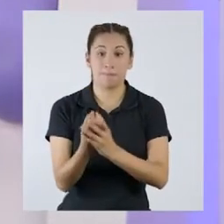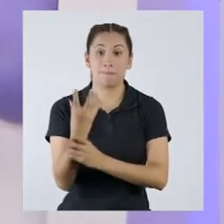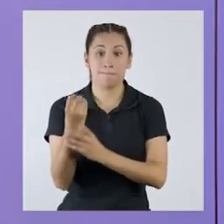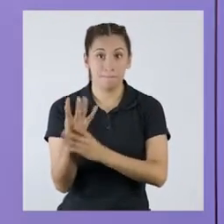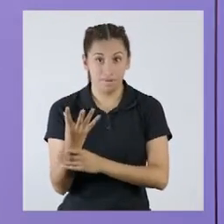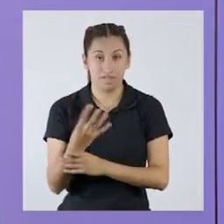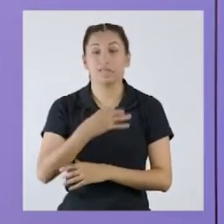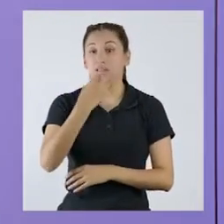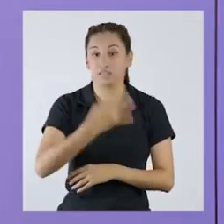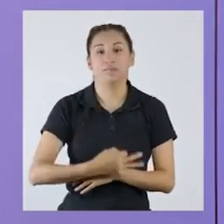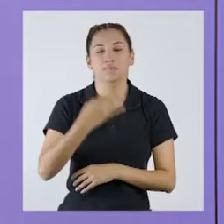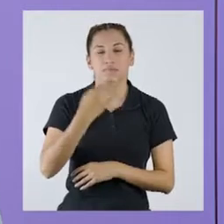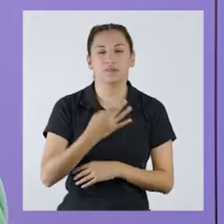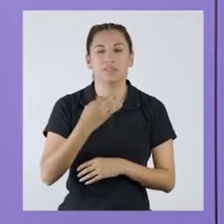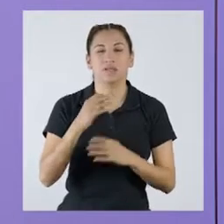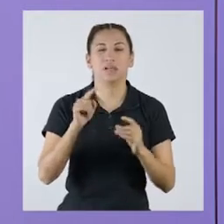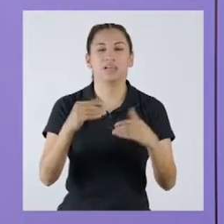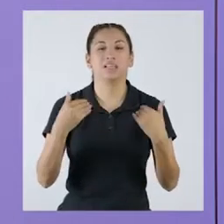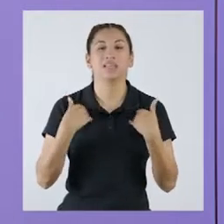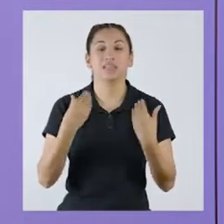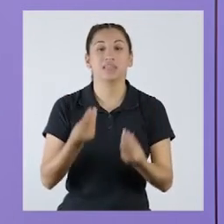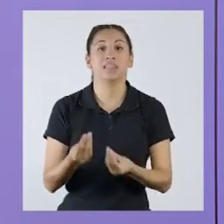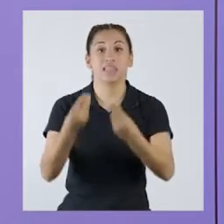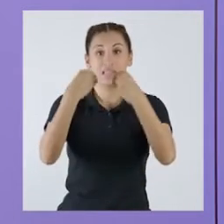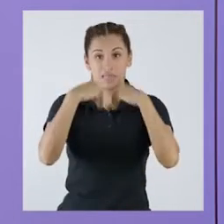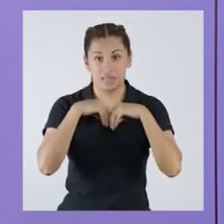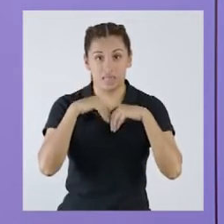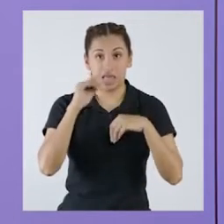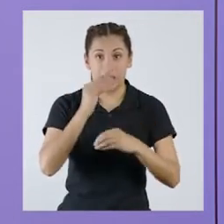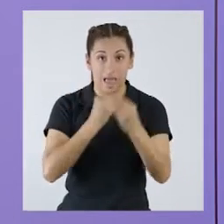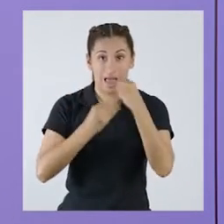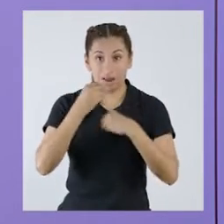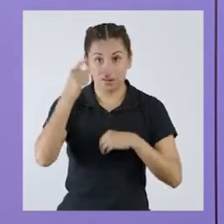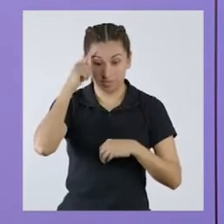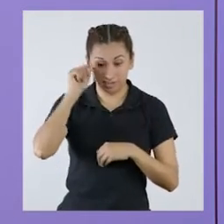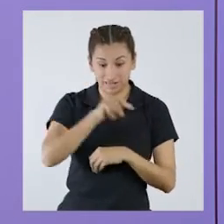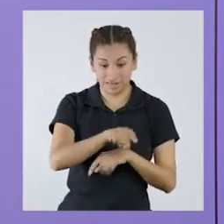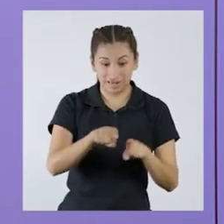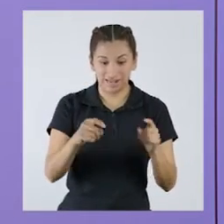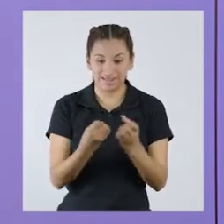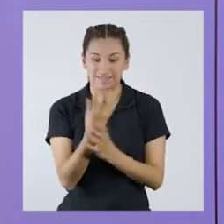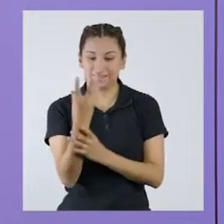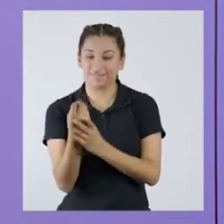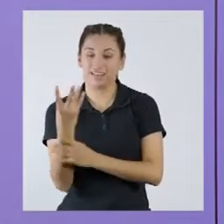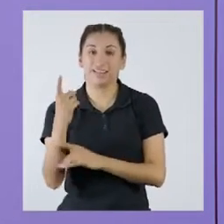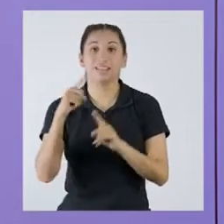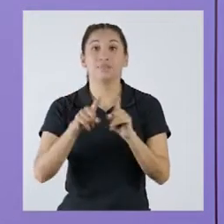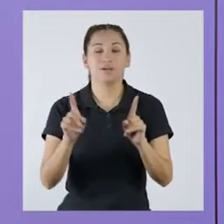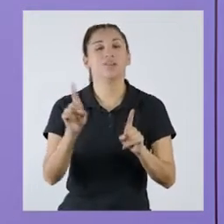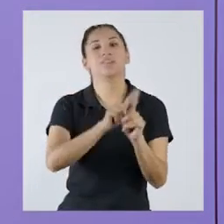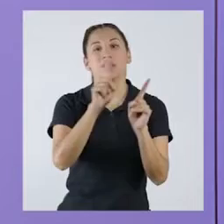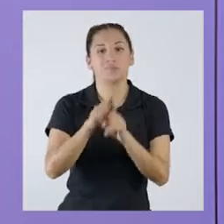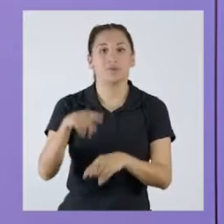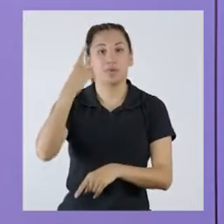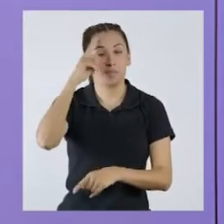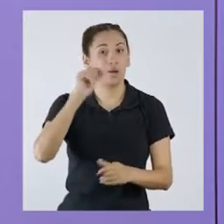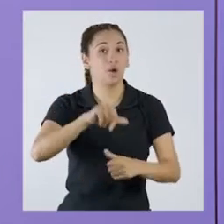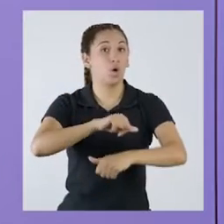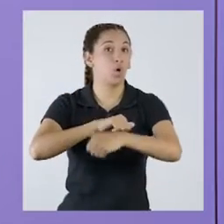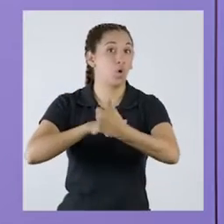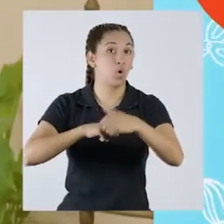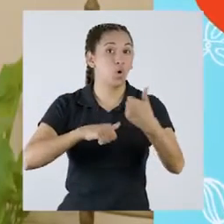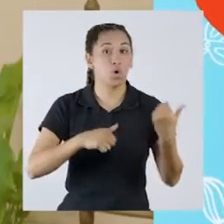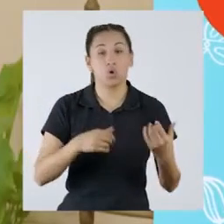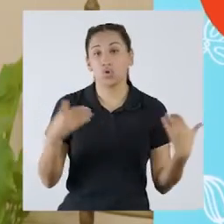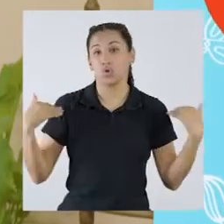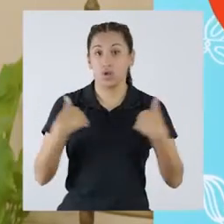plantas. En realidad, producen alimento para ellas, pero en consiguiente para muchos otros seres